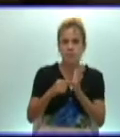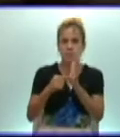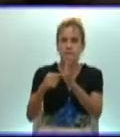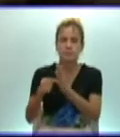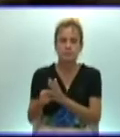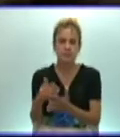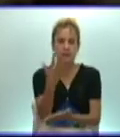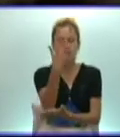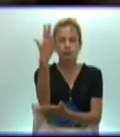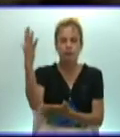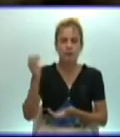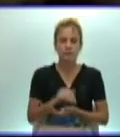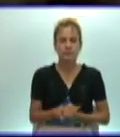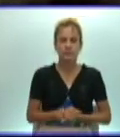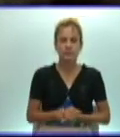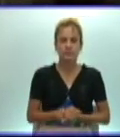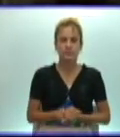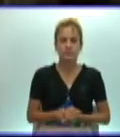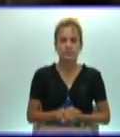naturaleza.